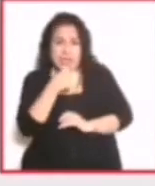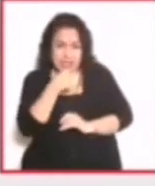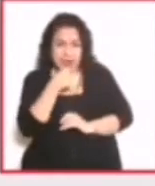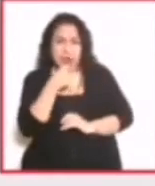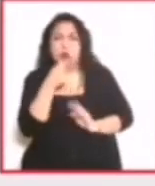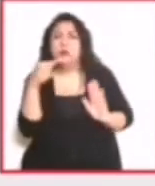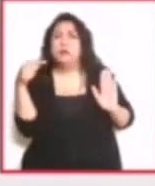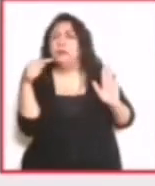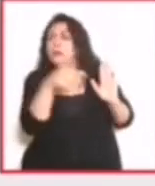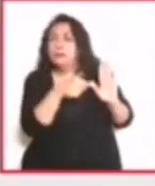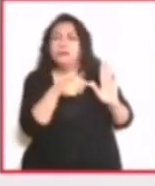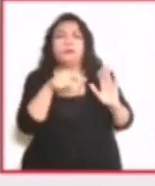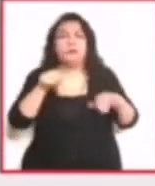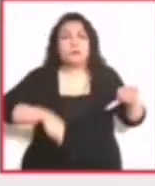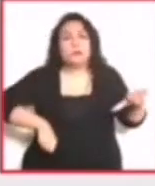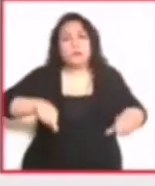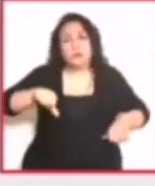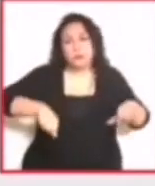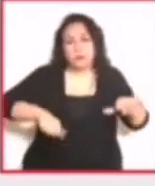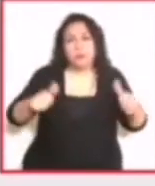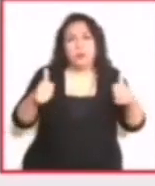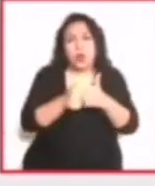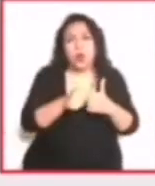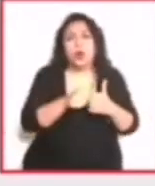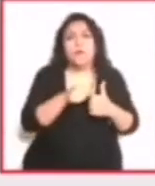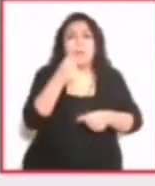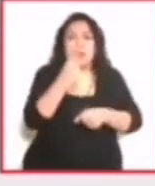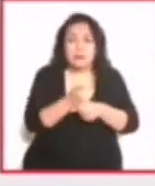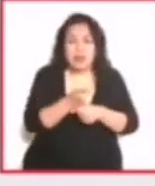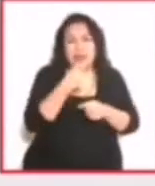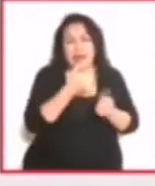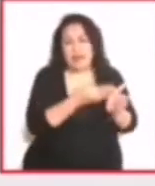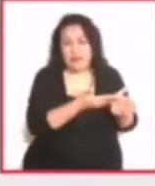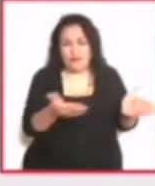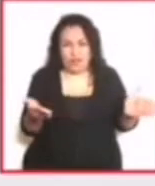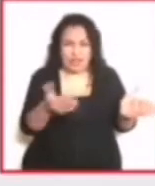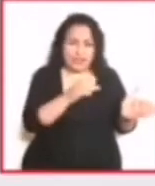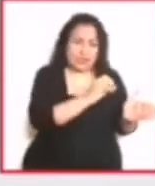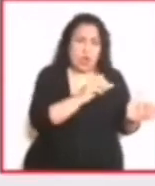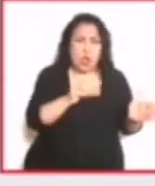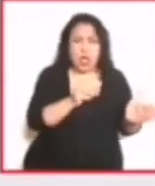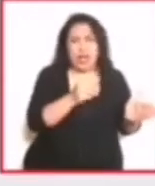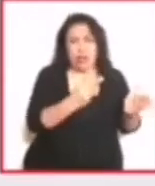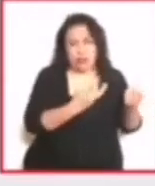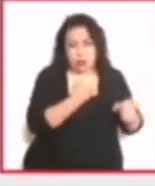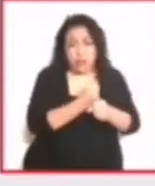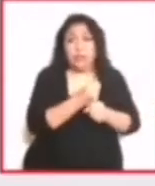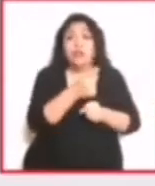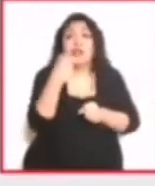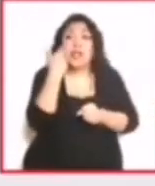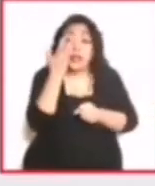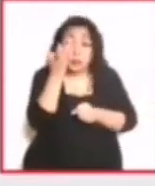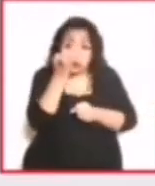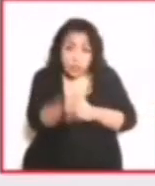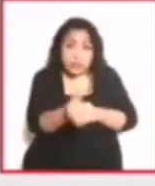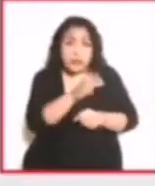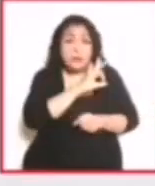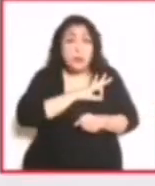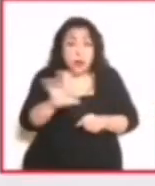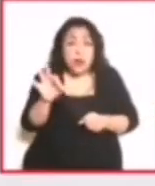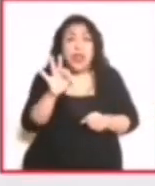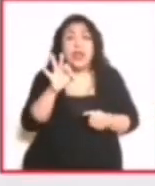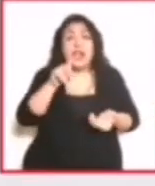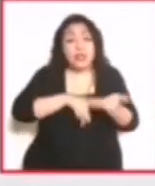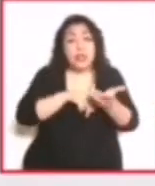específicamente de las actividades con y para primera infancia, de lo que se trata es pues de poder encontrarnos en esta